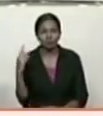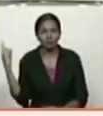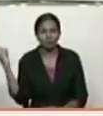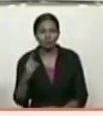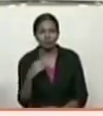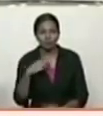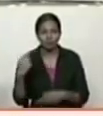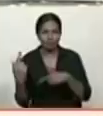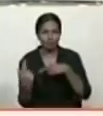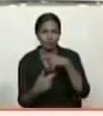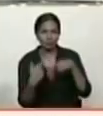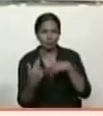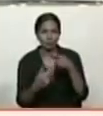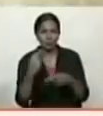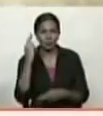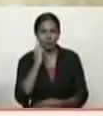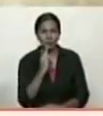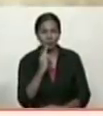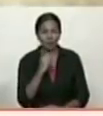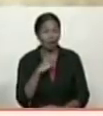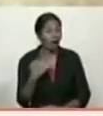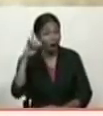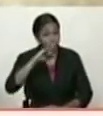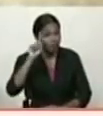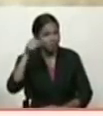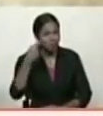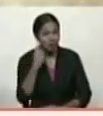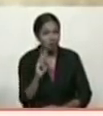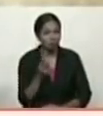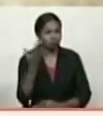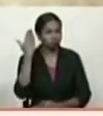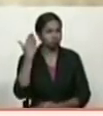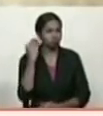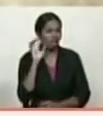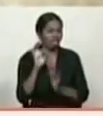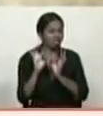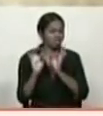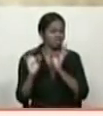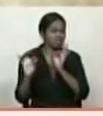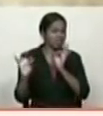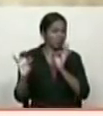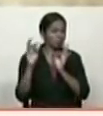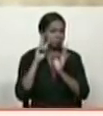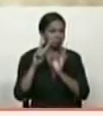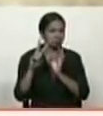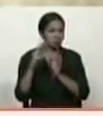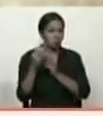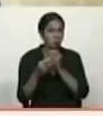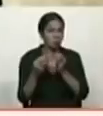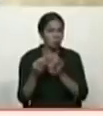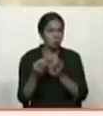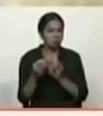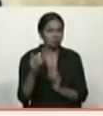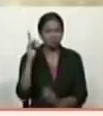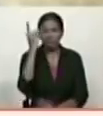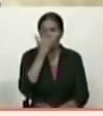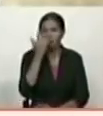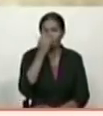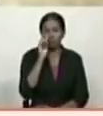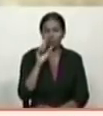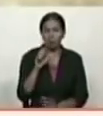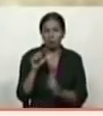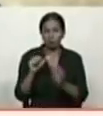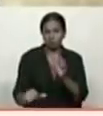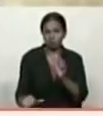la Revolución Bolivariana también, África era vista como algo lejano, como un continente que aunque estaba en el